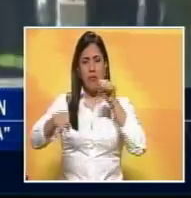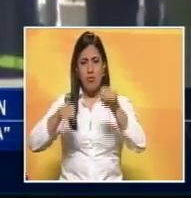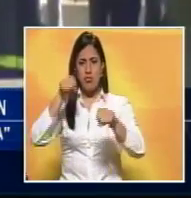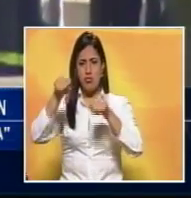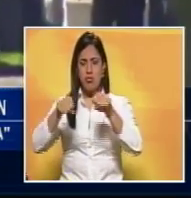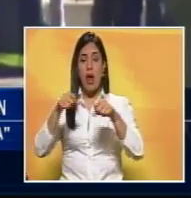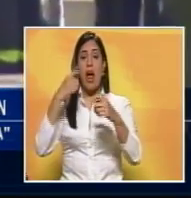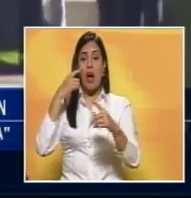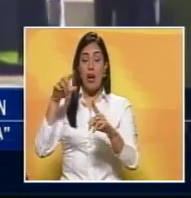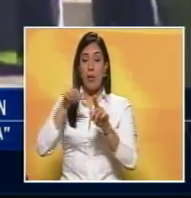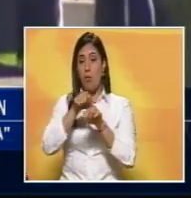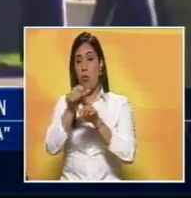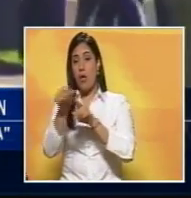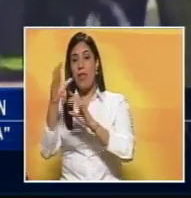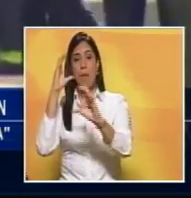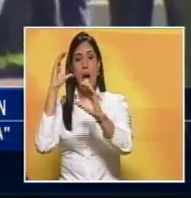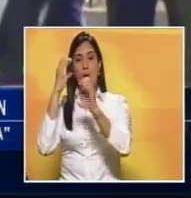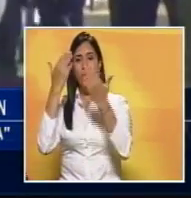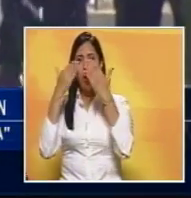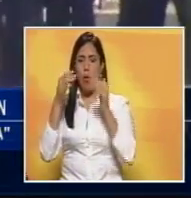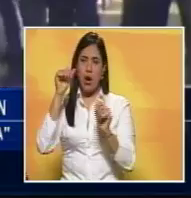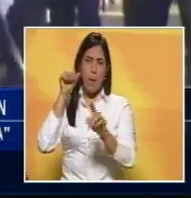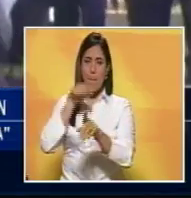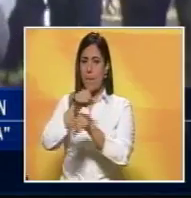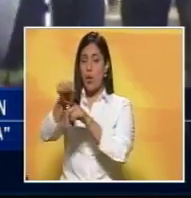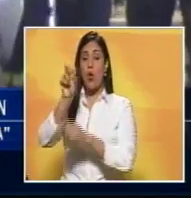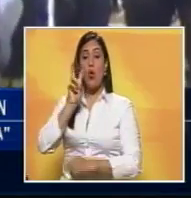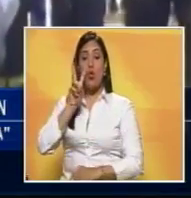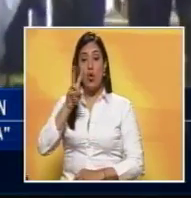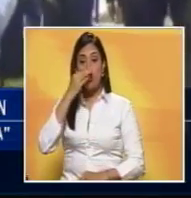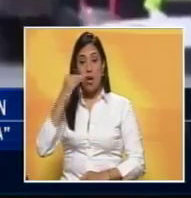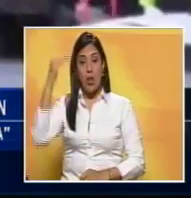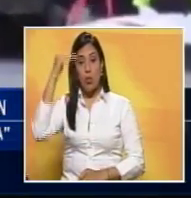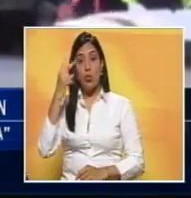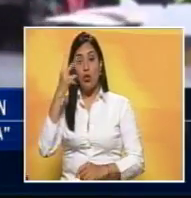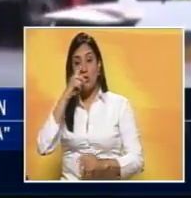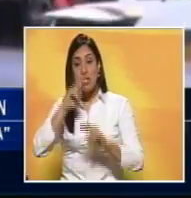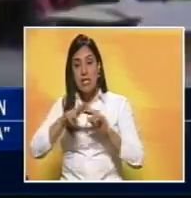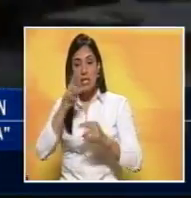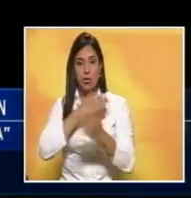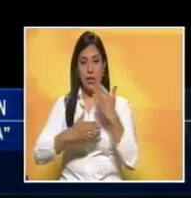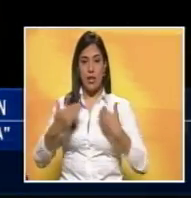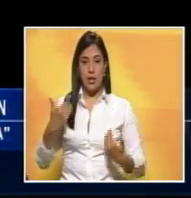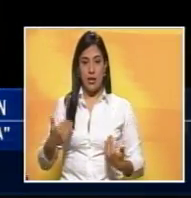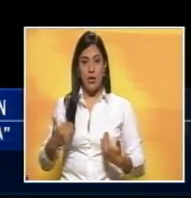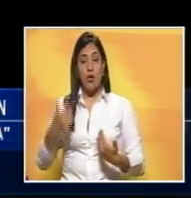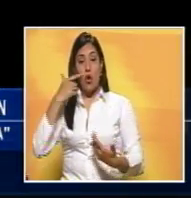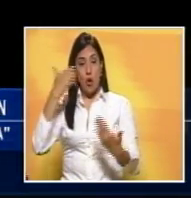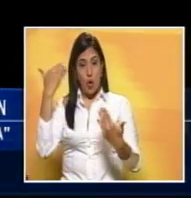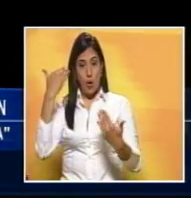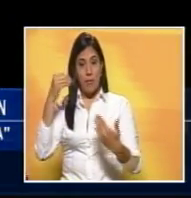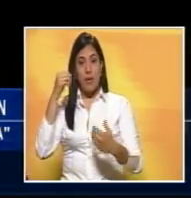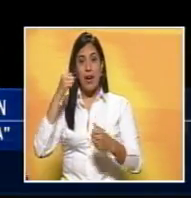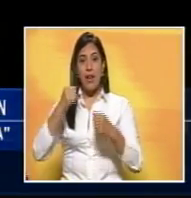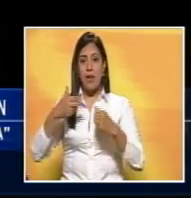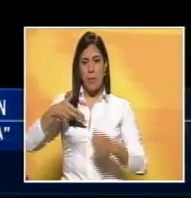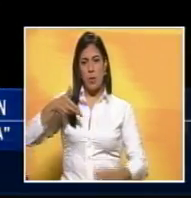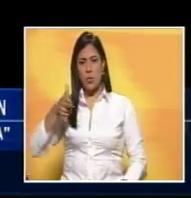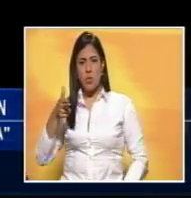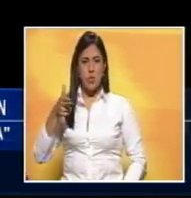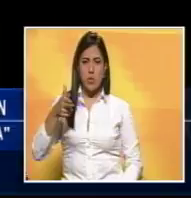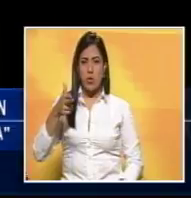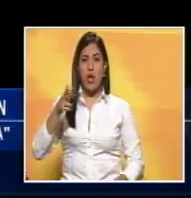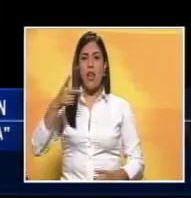ciclistas, chocando luego contra un autobús escolar en el que 2 adultos y 2 niños resultaron heridos. El conductor, que portaba un arma,